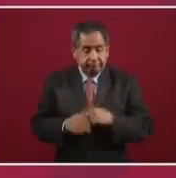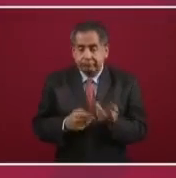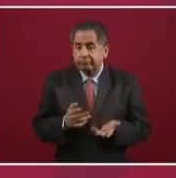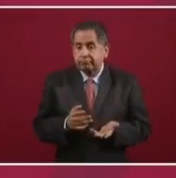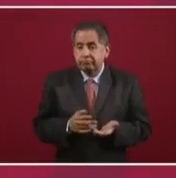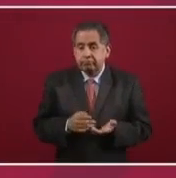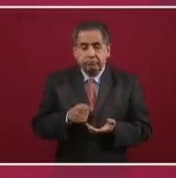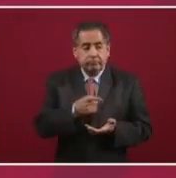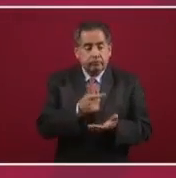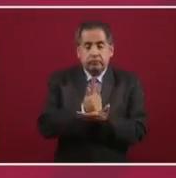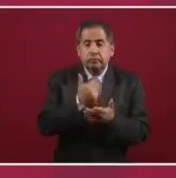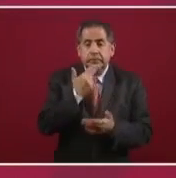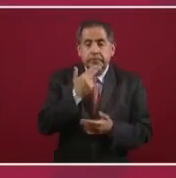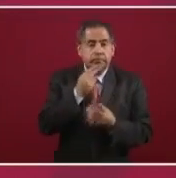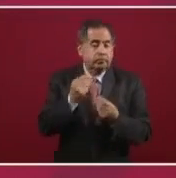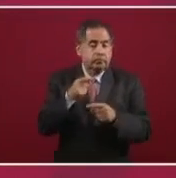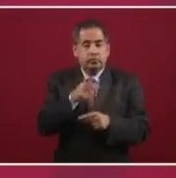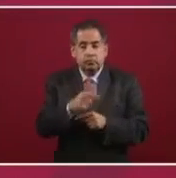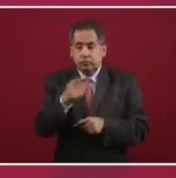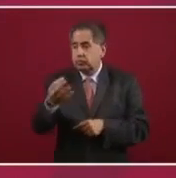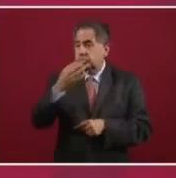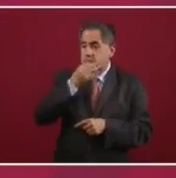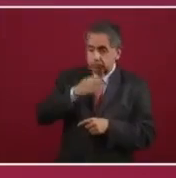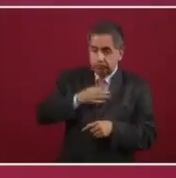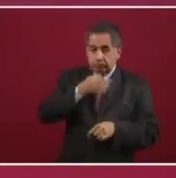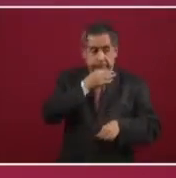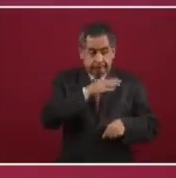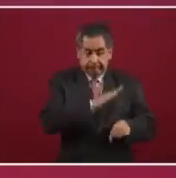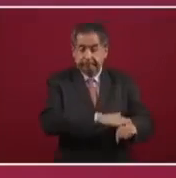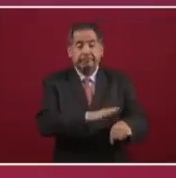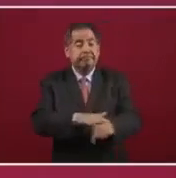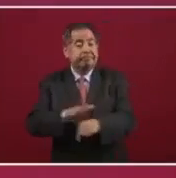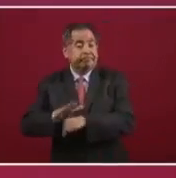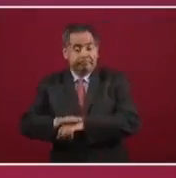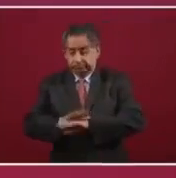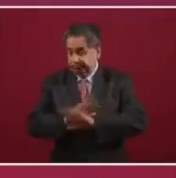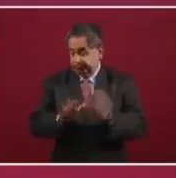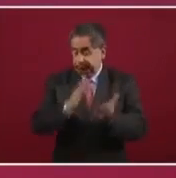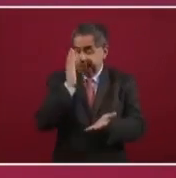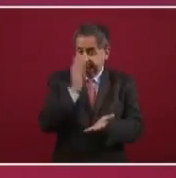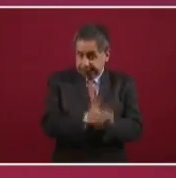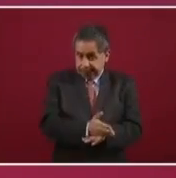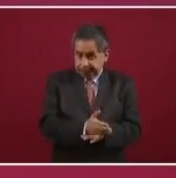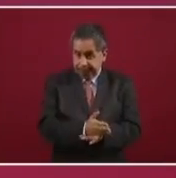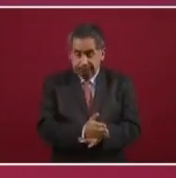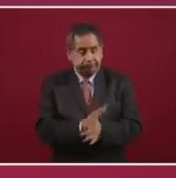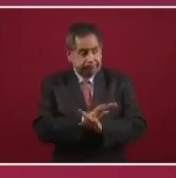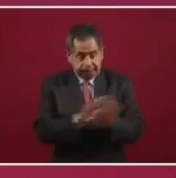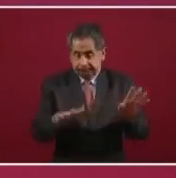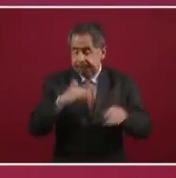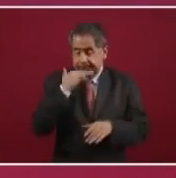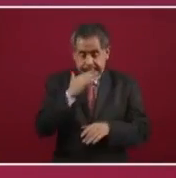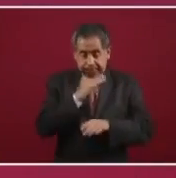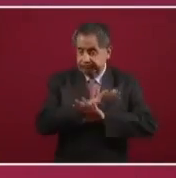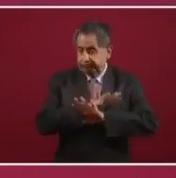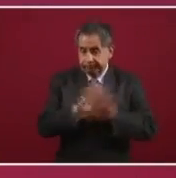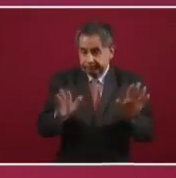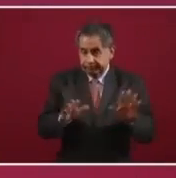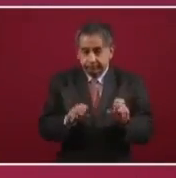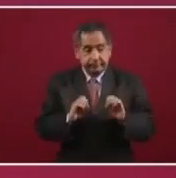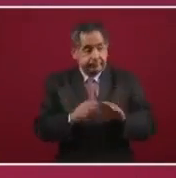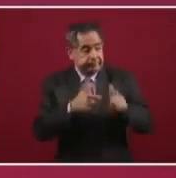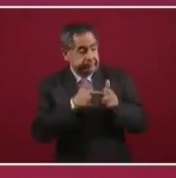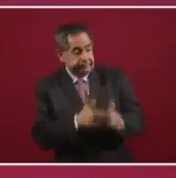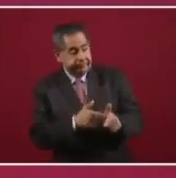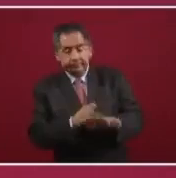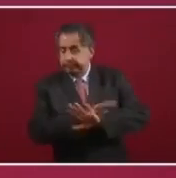nos ayuda mucho el avisarles de que ya no se tolera